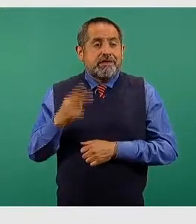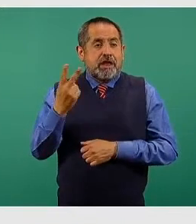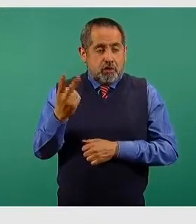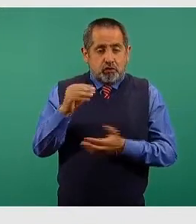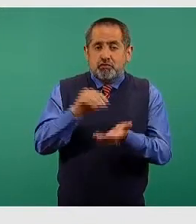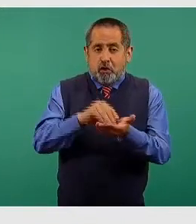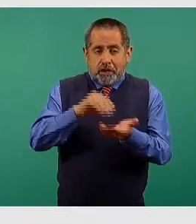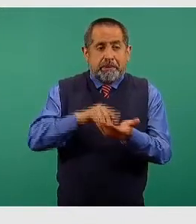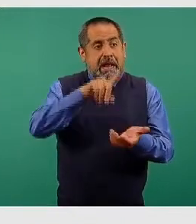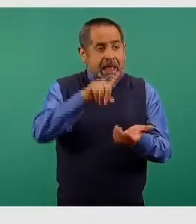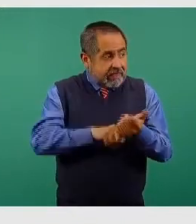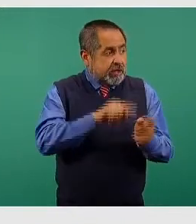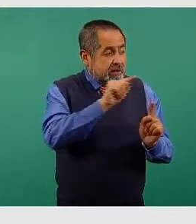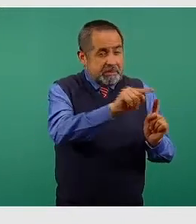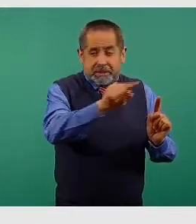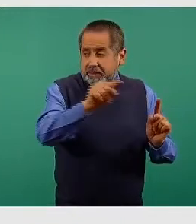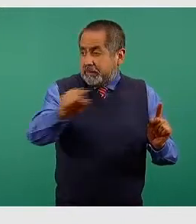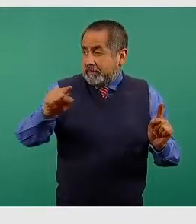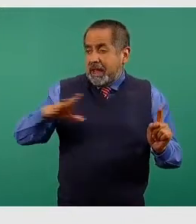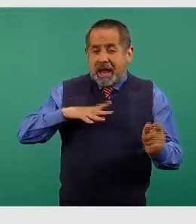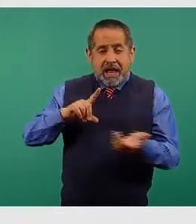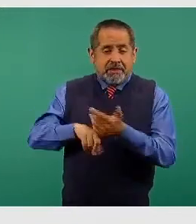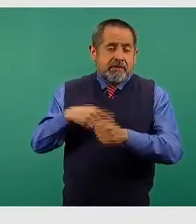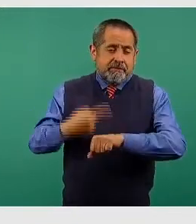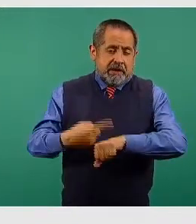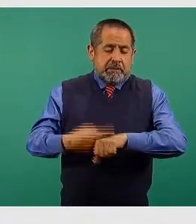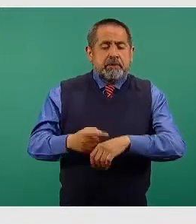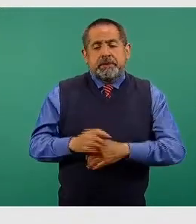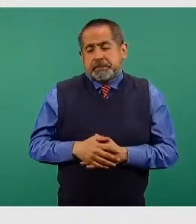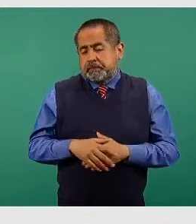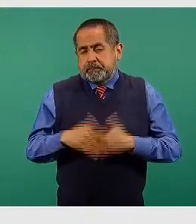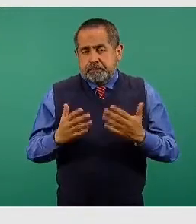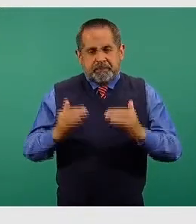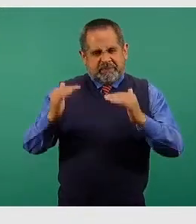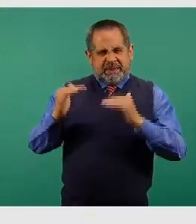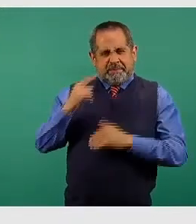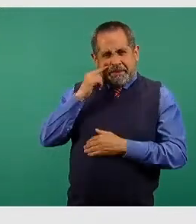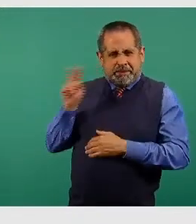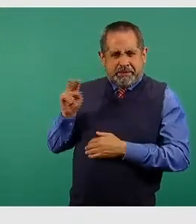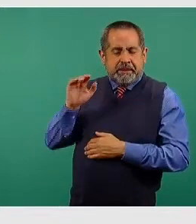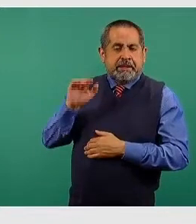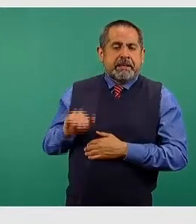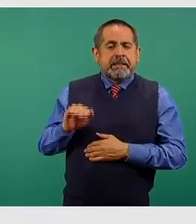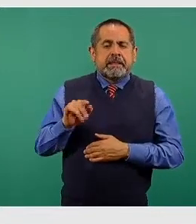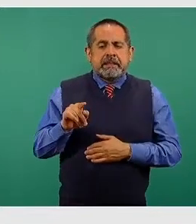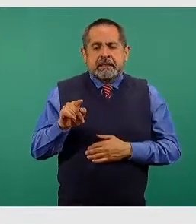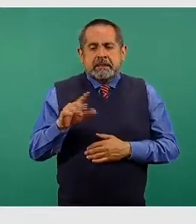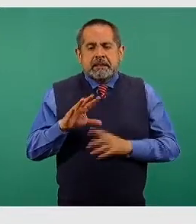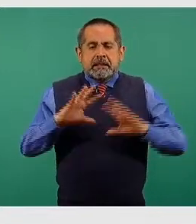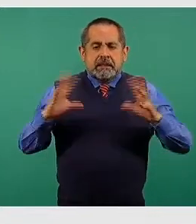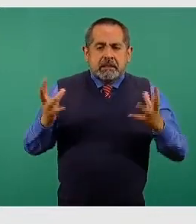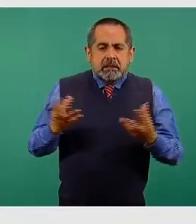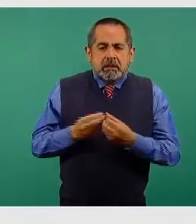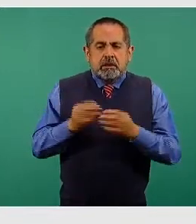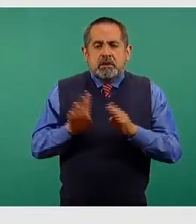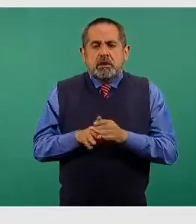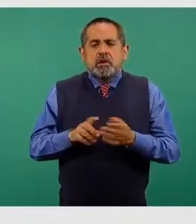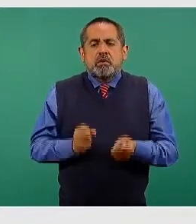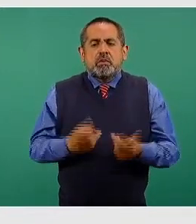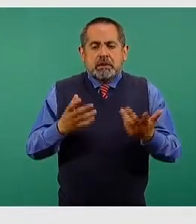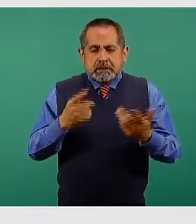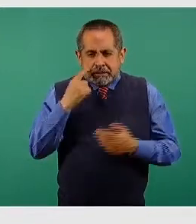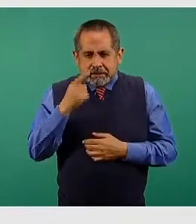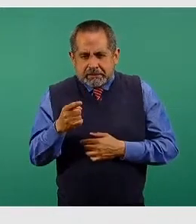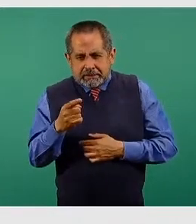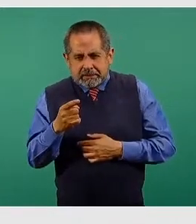45.682 casos activos estimados. Y tenemos en el número inferior esquemas completos de vacunación